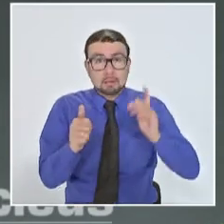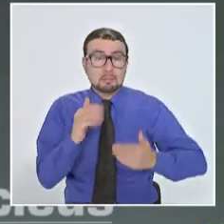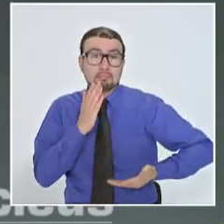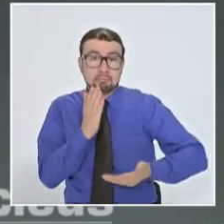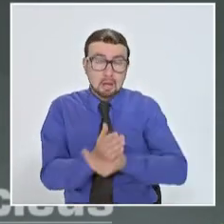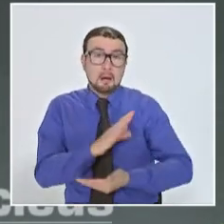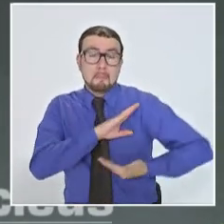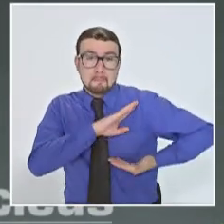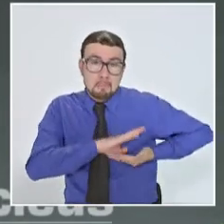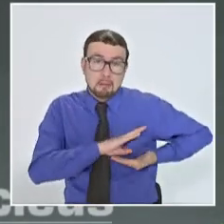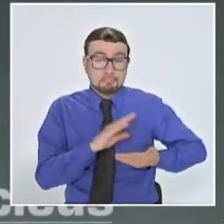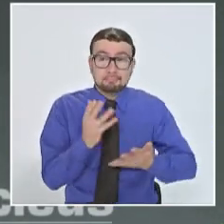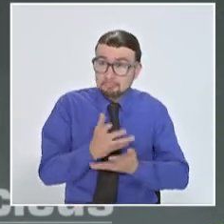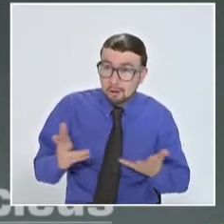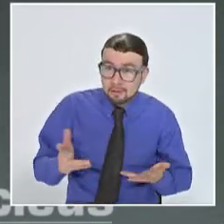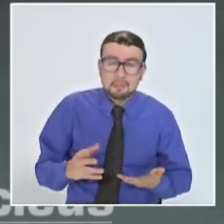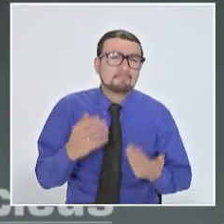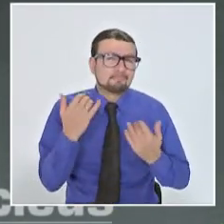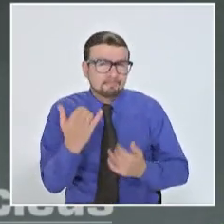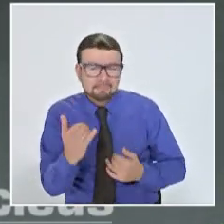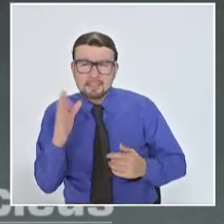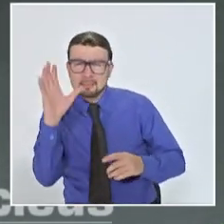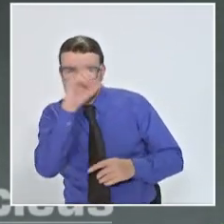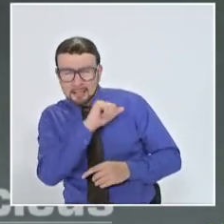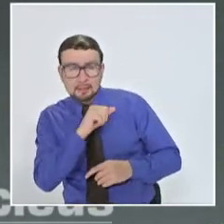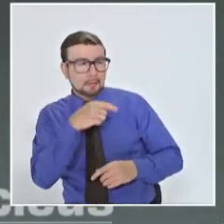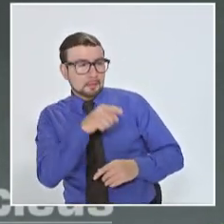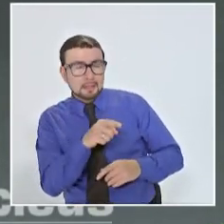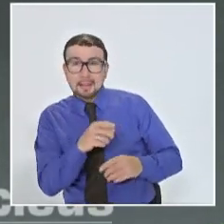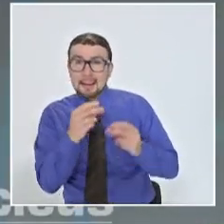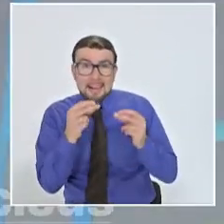ir a un examen clínico, estamos detectando los tumores